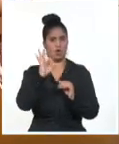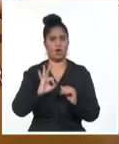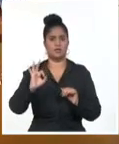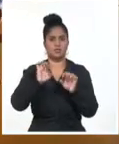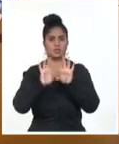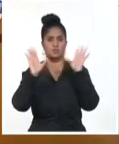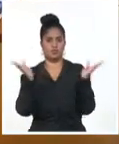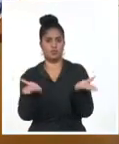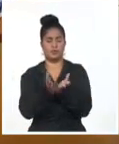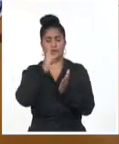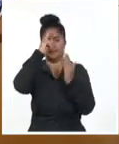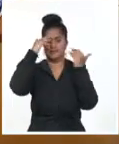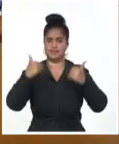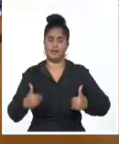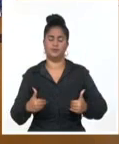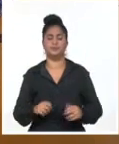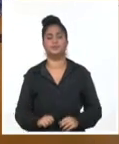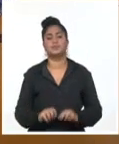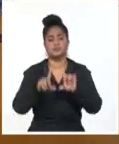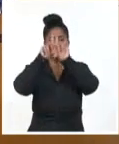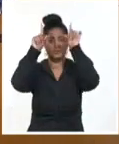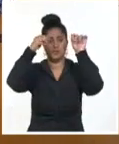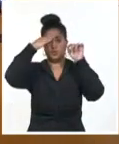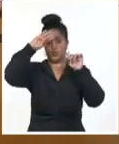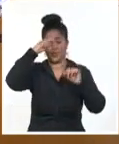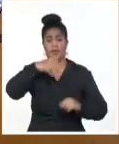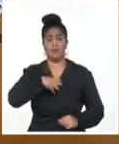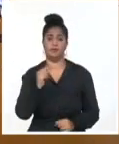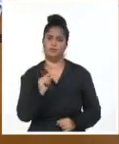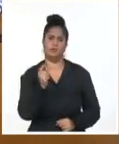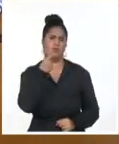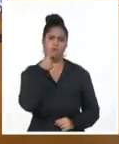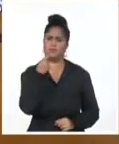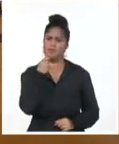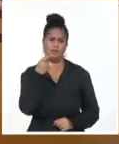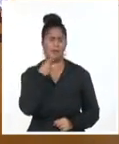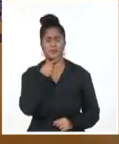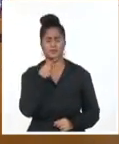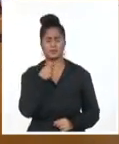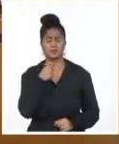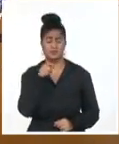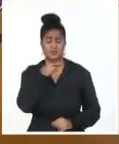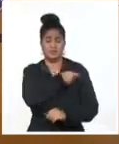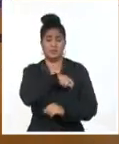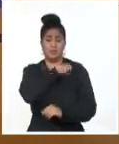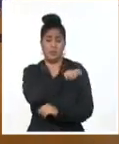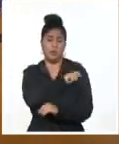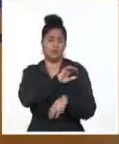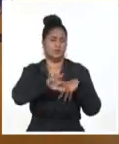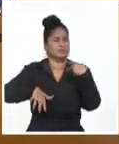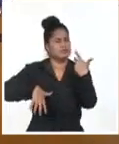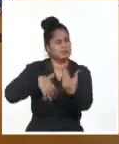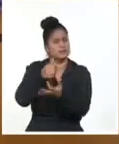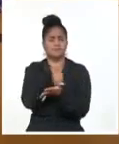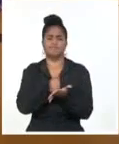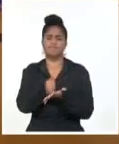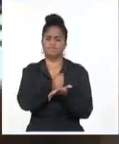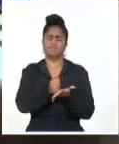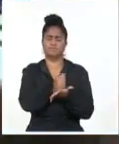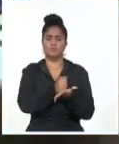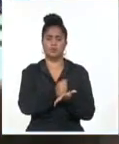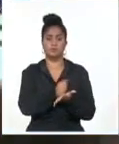demanda creciente de medicamentos por habitantes, pareciera que todo está perdido que no hay luz al final del túnel. Pero